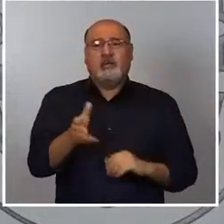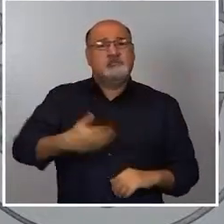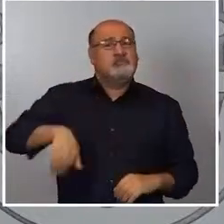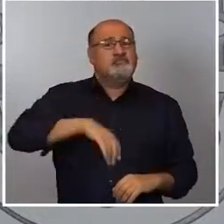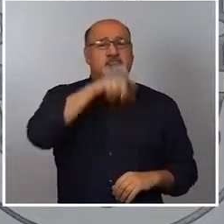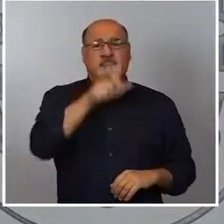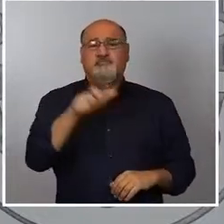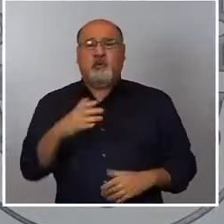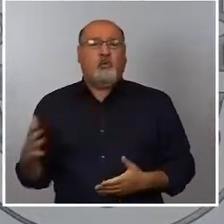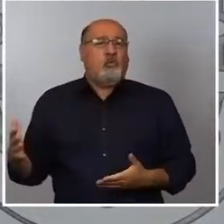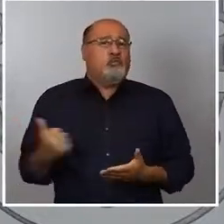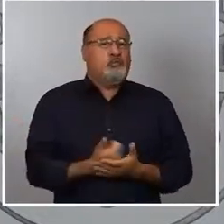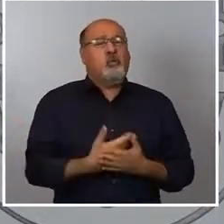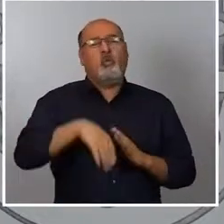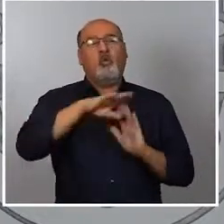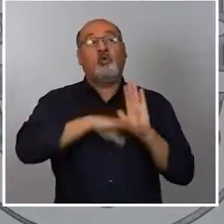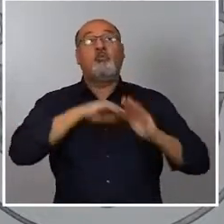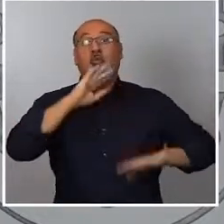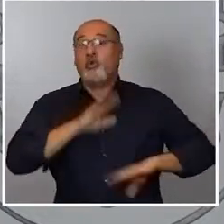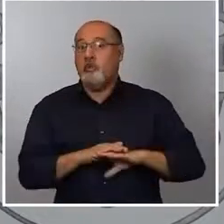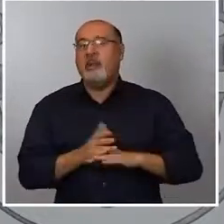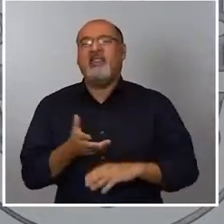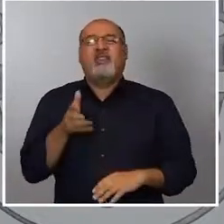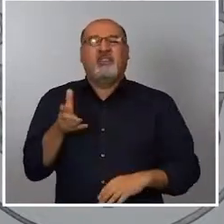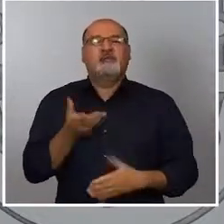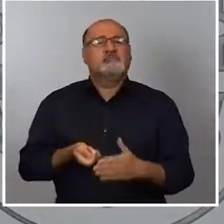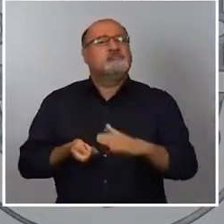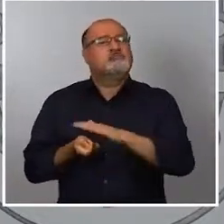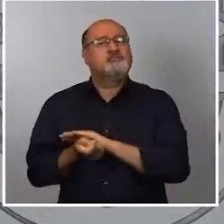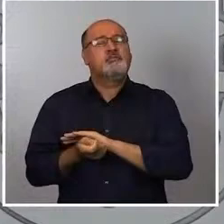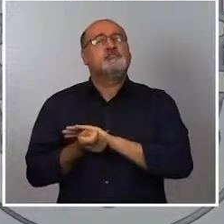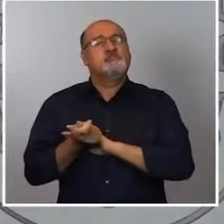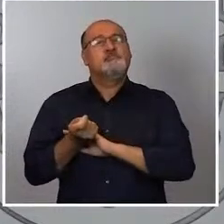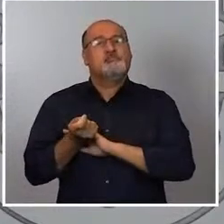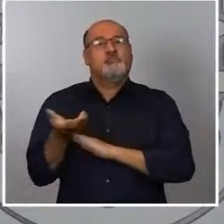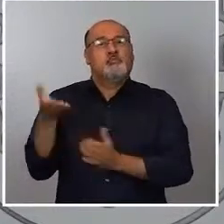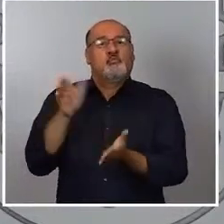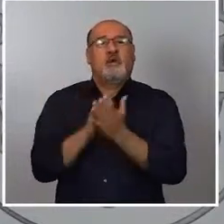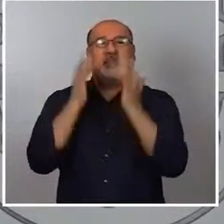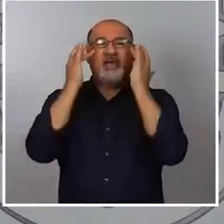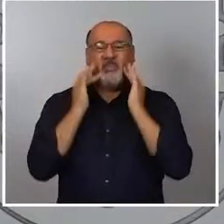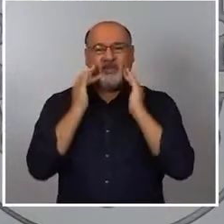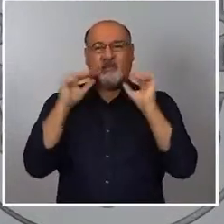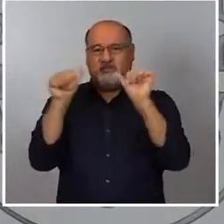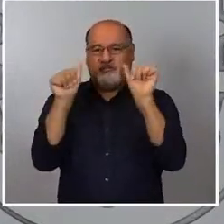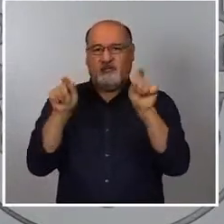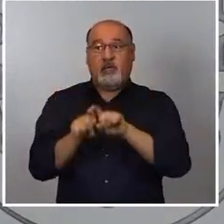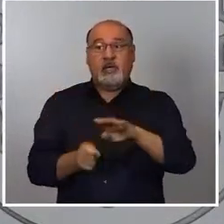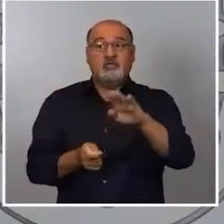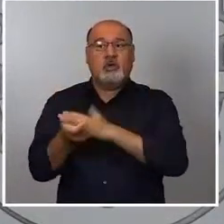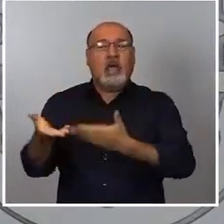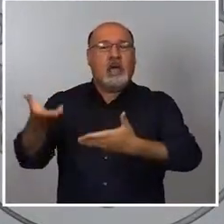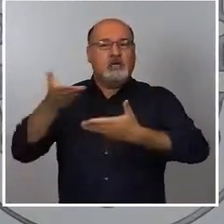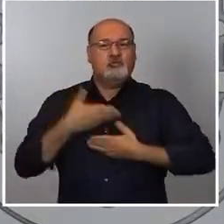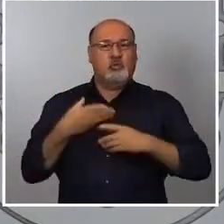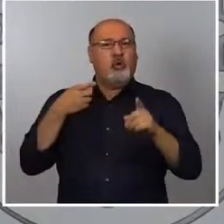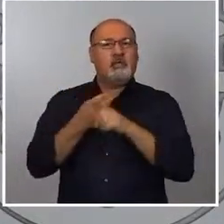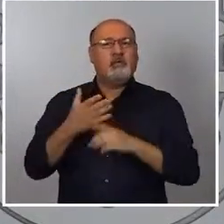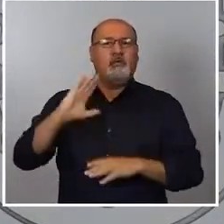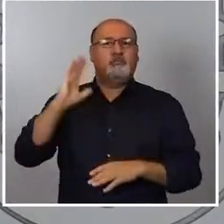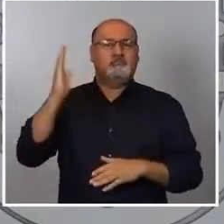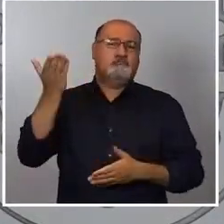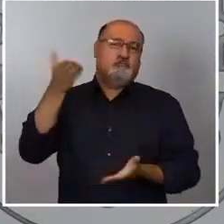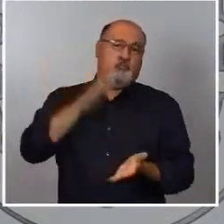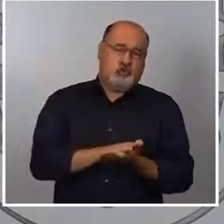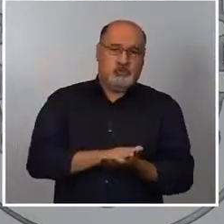persona que cumple las condiciones establecidas en la ley a morir dignamente a solicitar la ayuda a morir dignamente ya